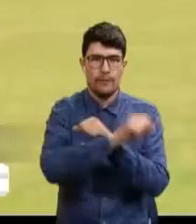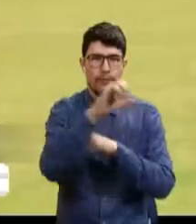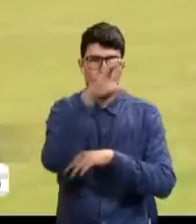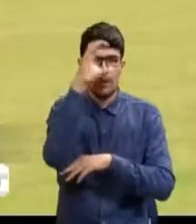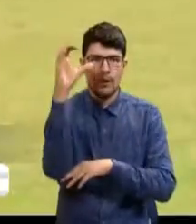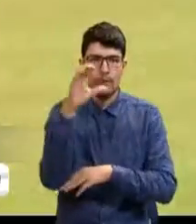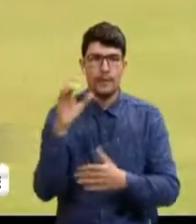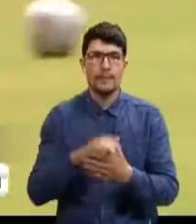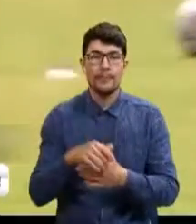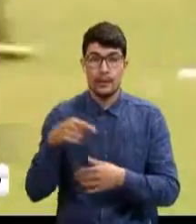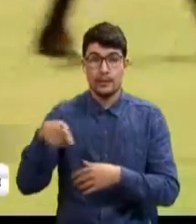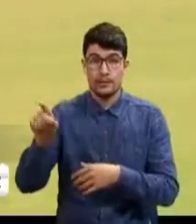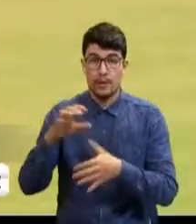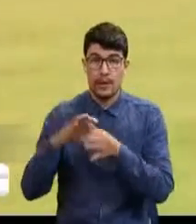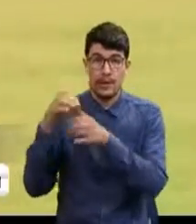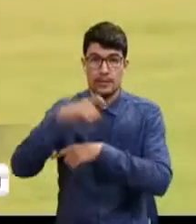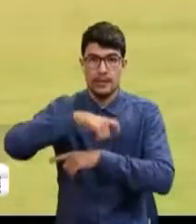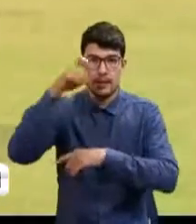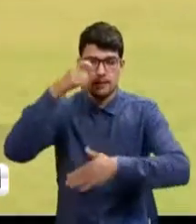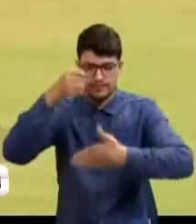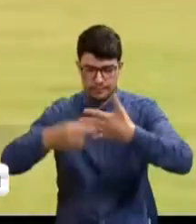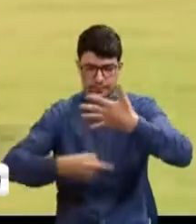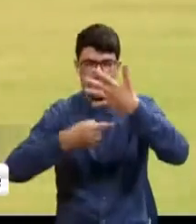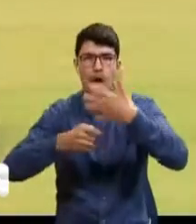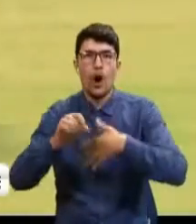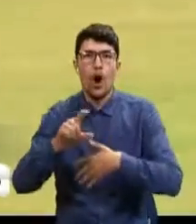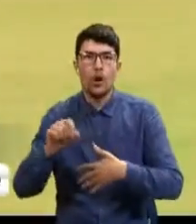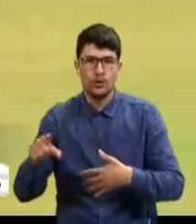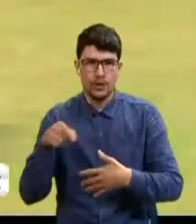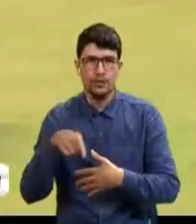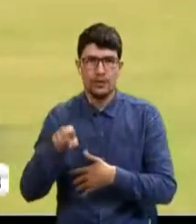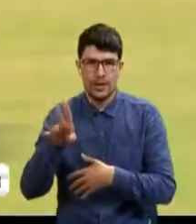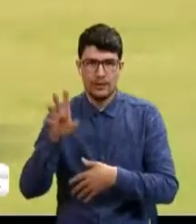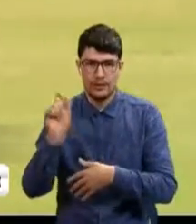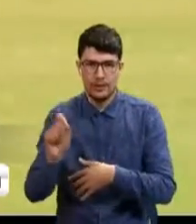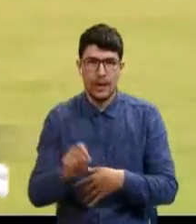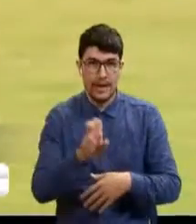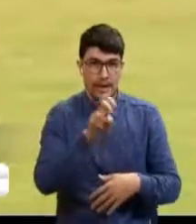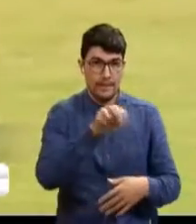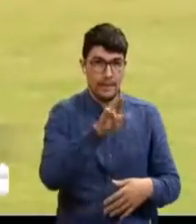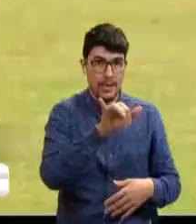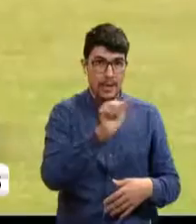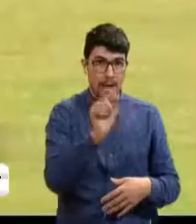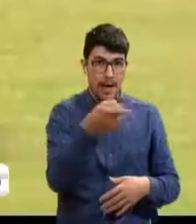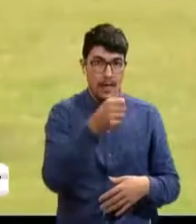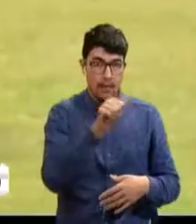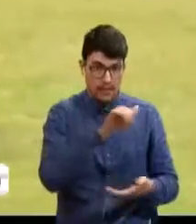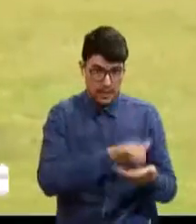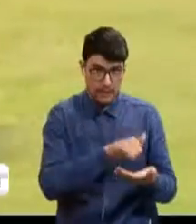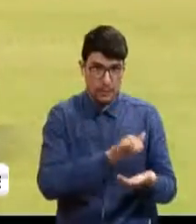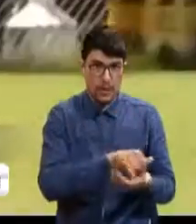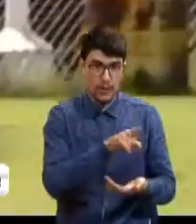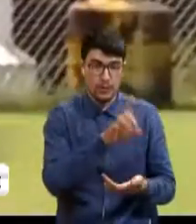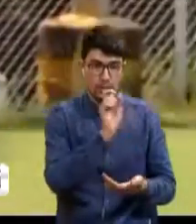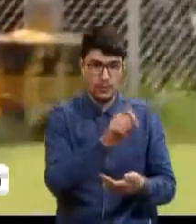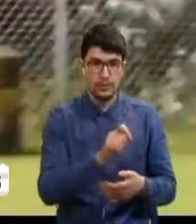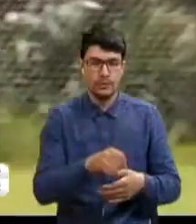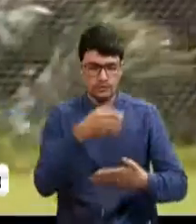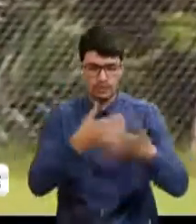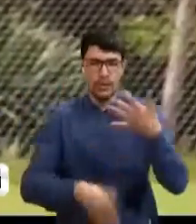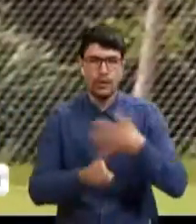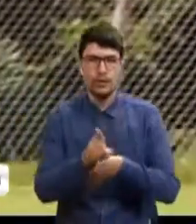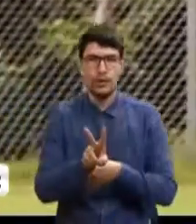ocupa la casilla número 11 de la tabla con 14 unidades mientras que envigado que tiene los mismos puntos ocupa la posición número